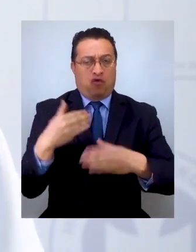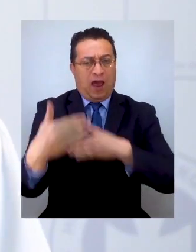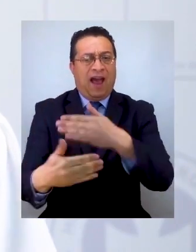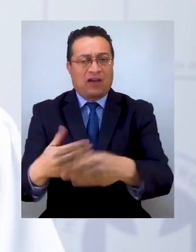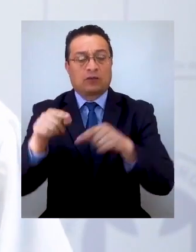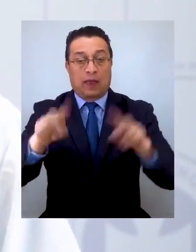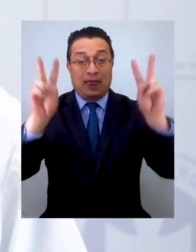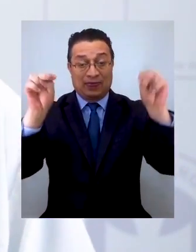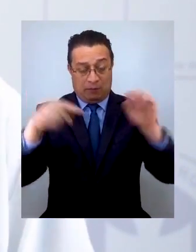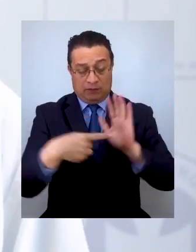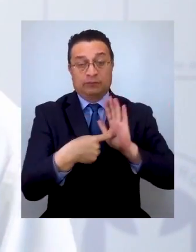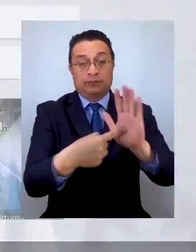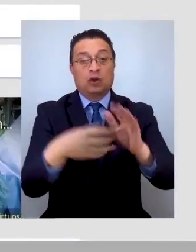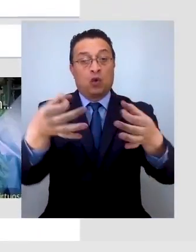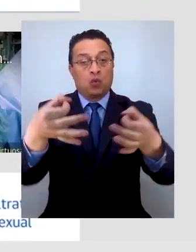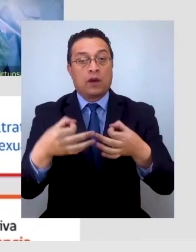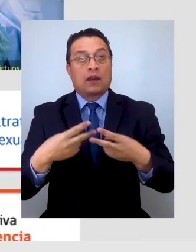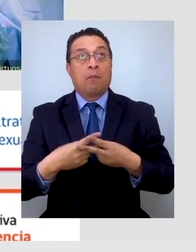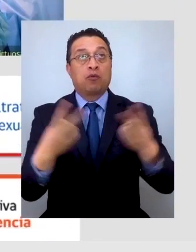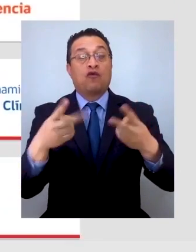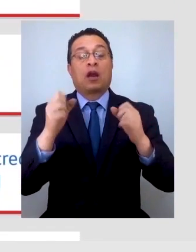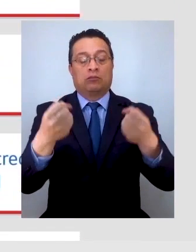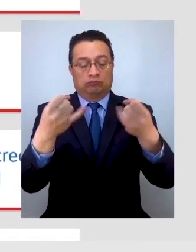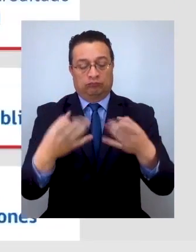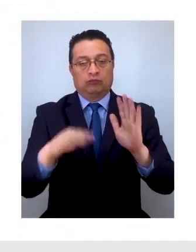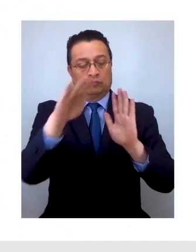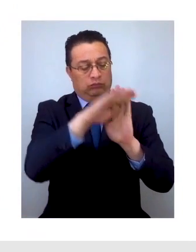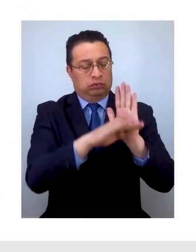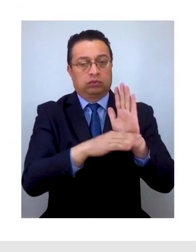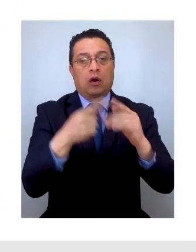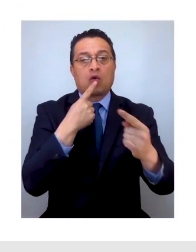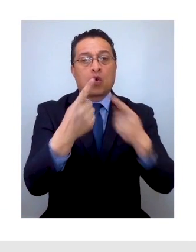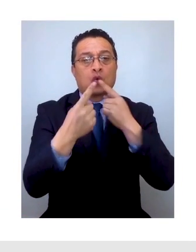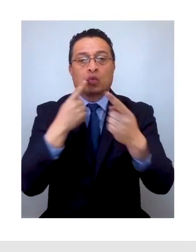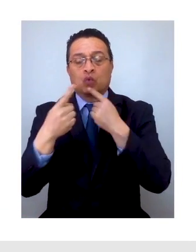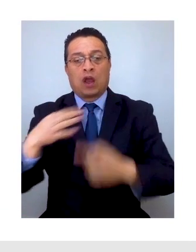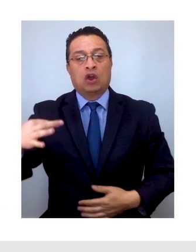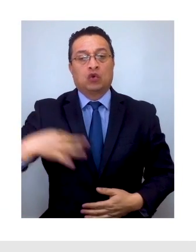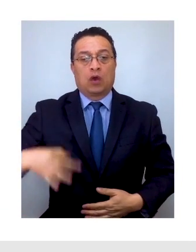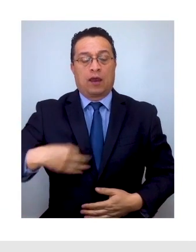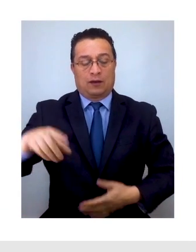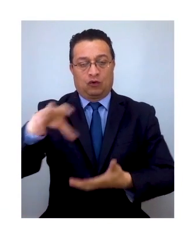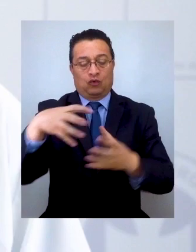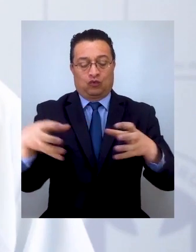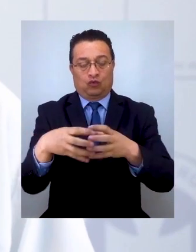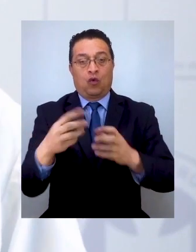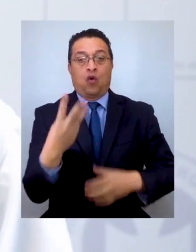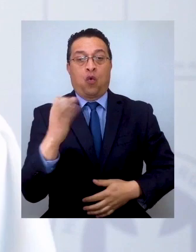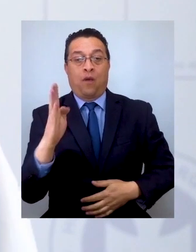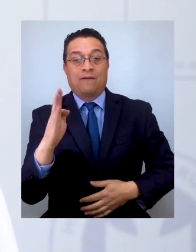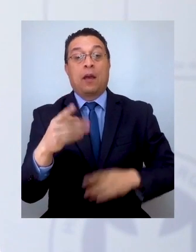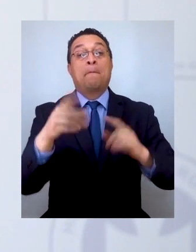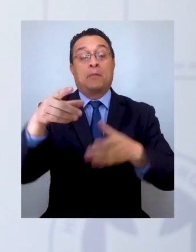Los temas que presentaremos en esta cuenta pública fueron rankeados mediante una consulta ciudadana en nuestro sitio web,